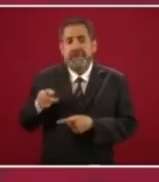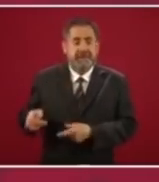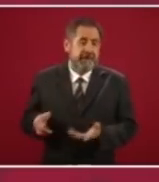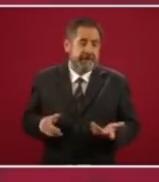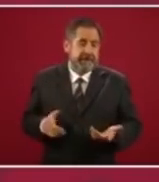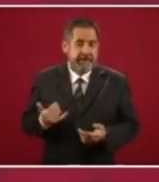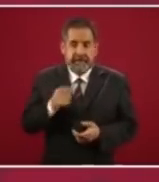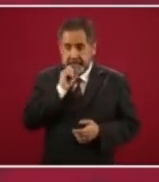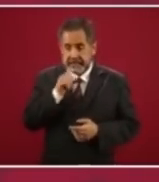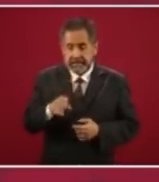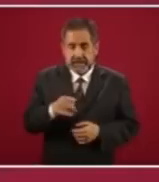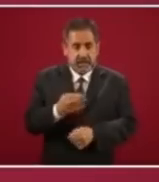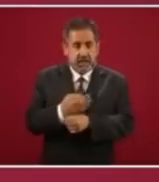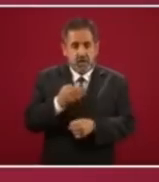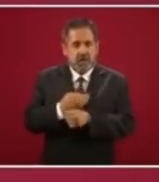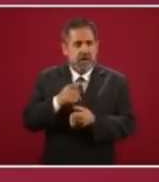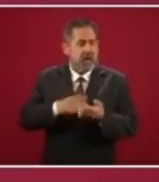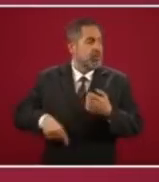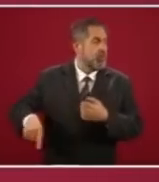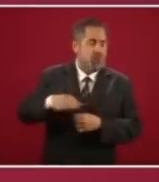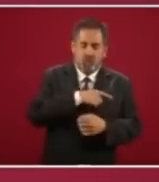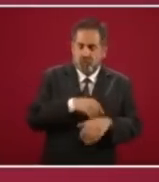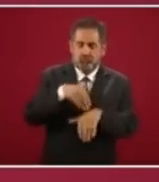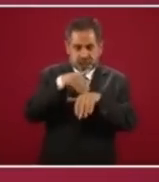y que se tiene un auténtico Estado de Derecho,